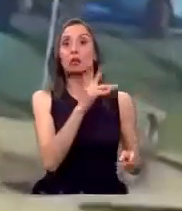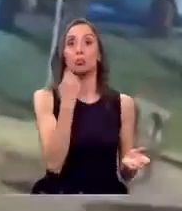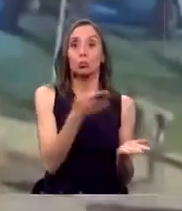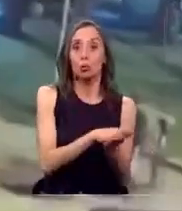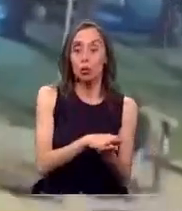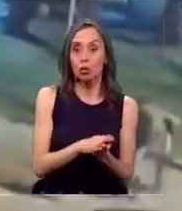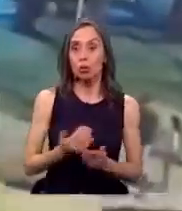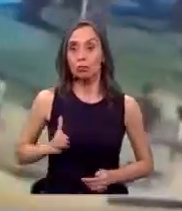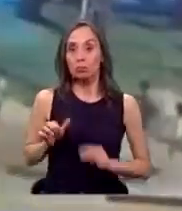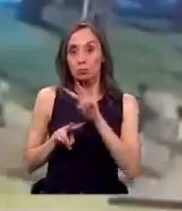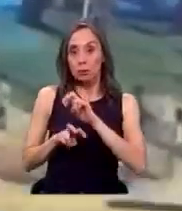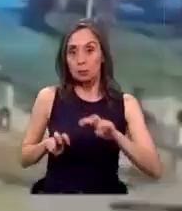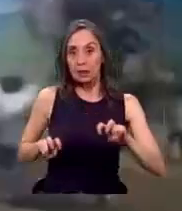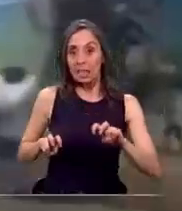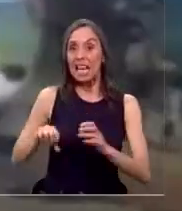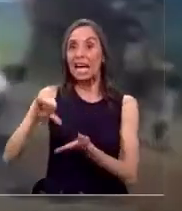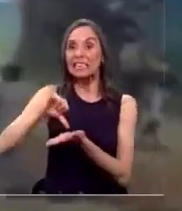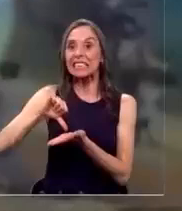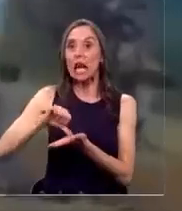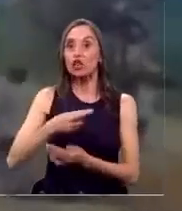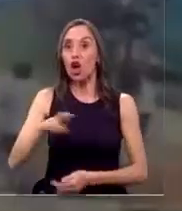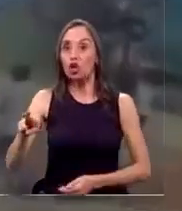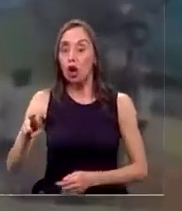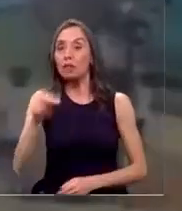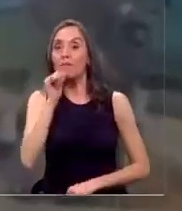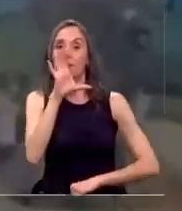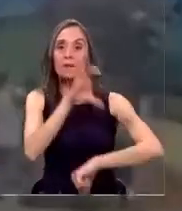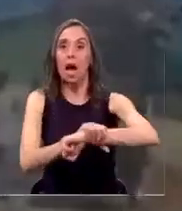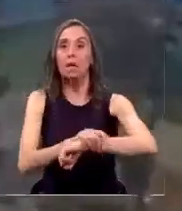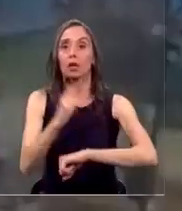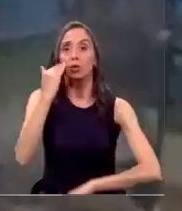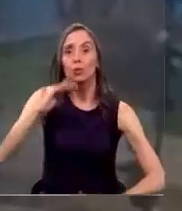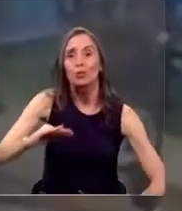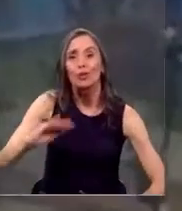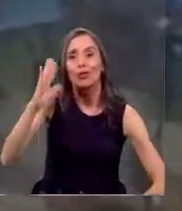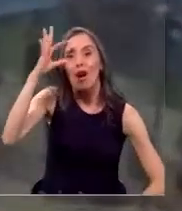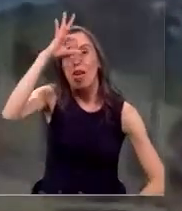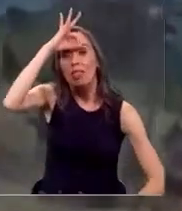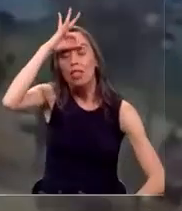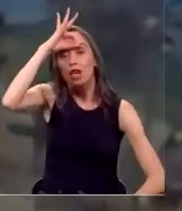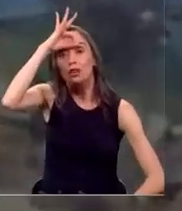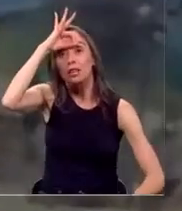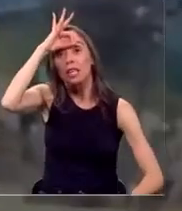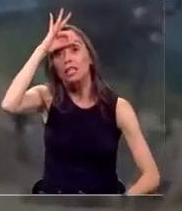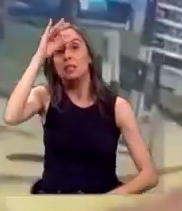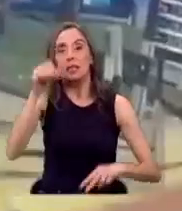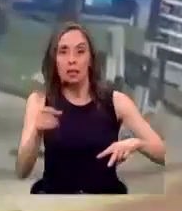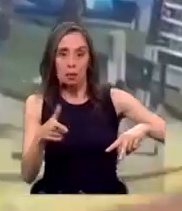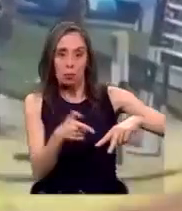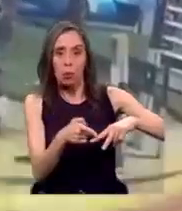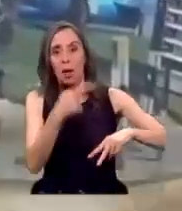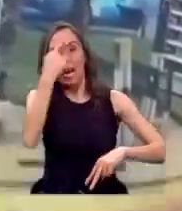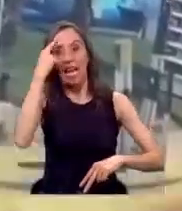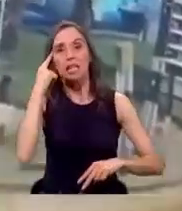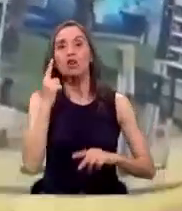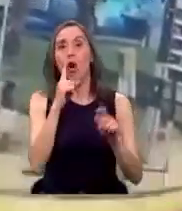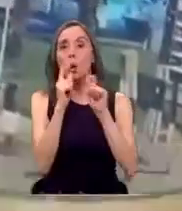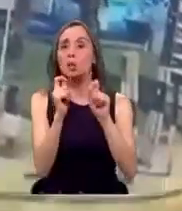Robos Centro Norte indaga. Por ahora no hay detenidos, solo un pequeño inocente, herido por fortuna, afirman, fuera de riesgo vital.